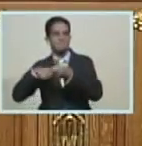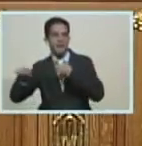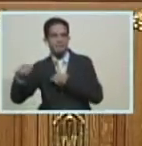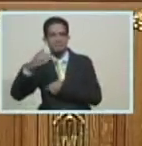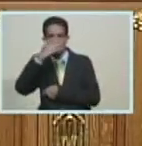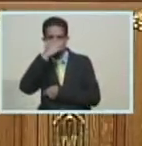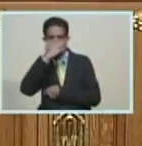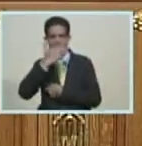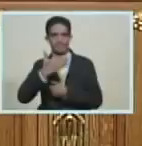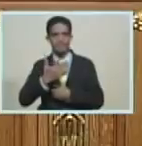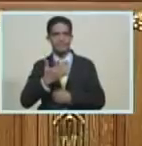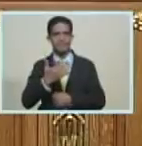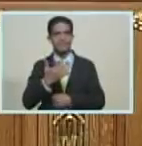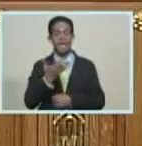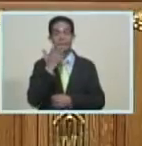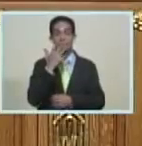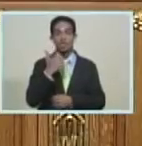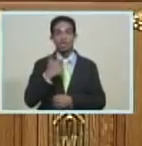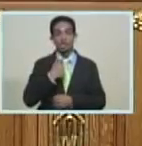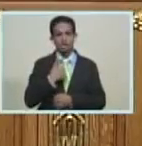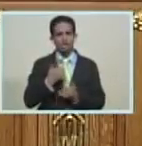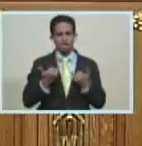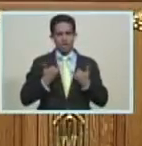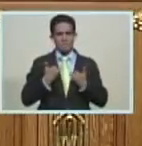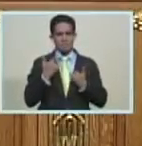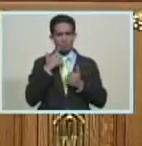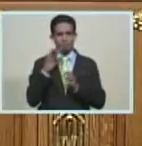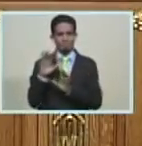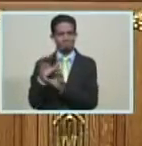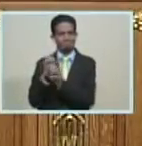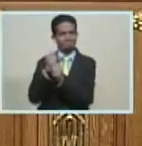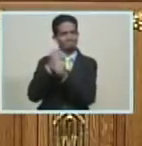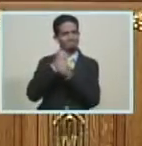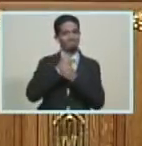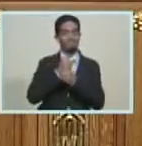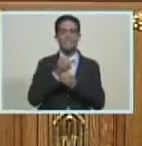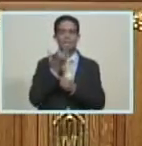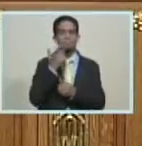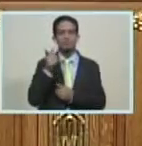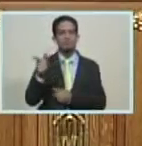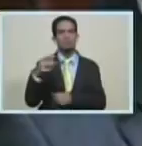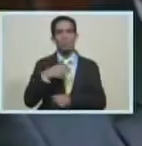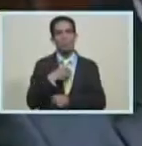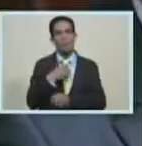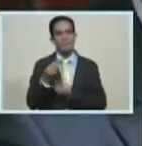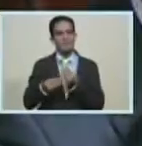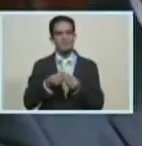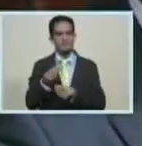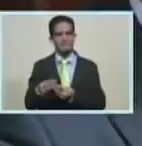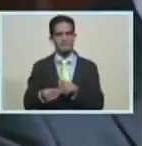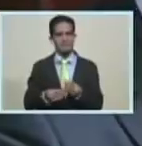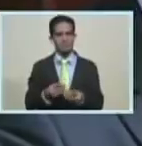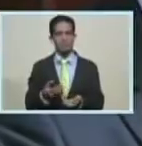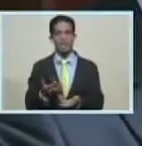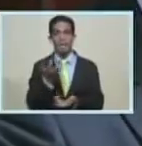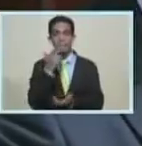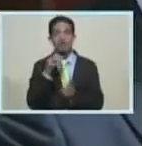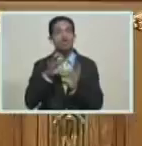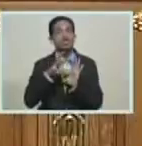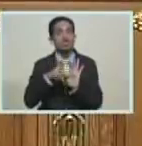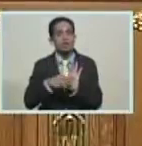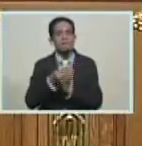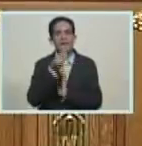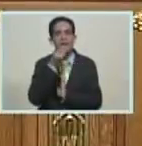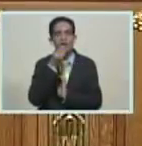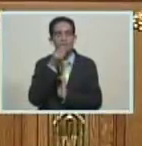Si lo agarrara con mis manos, tendrían que controlarme, ¿oyeron? Porque ese sí es un criminal. Porque que le roba el alimento al pueblo